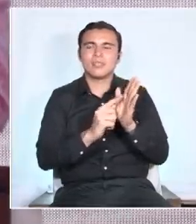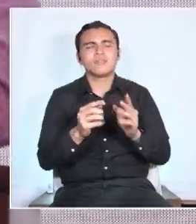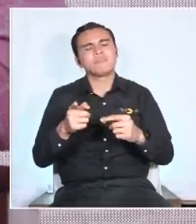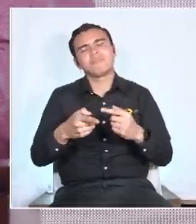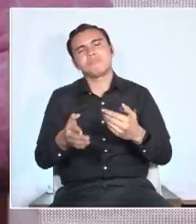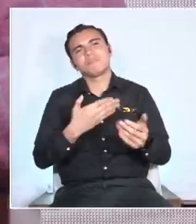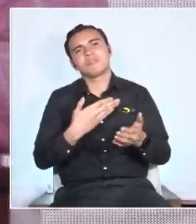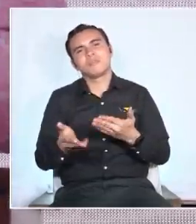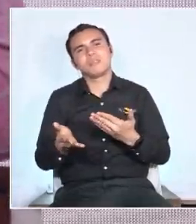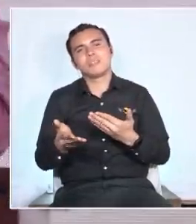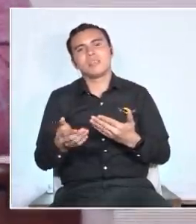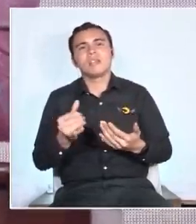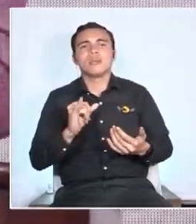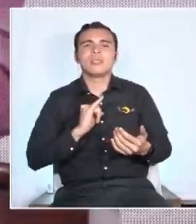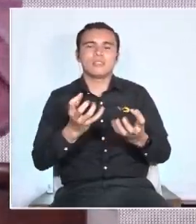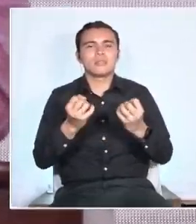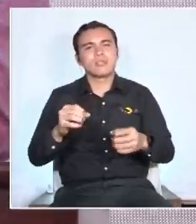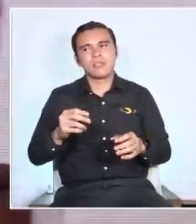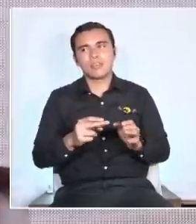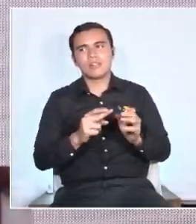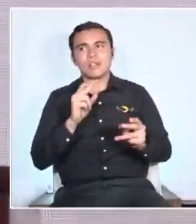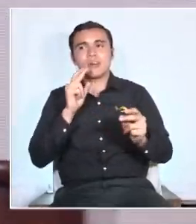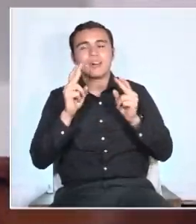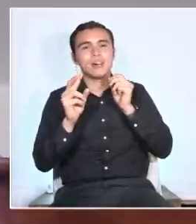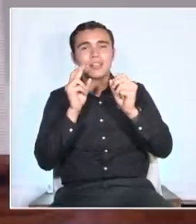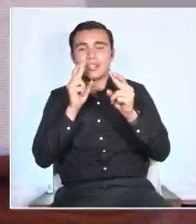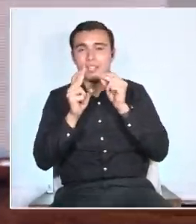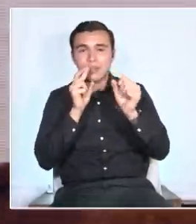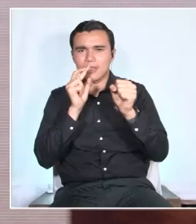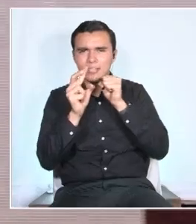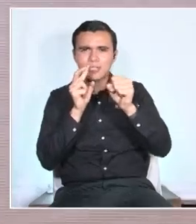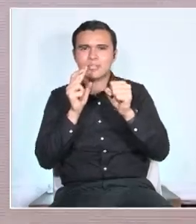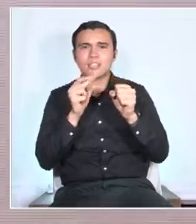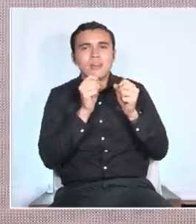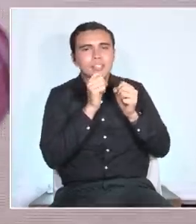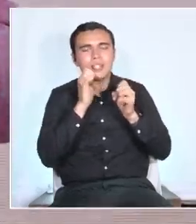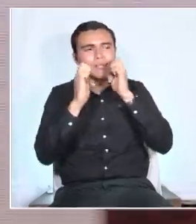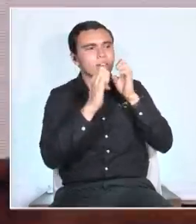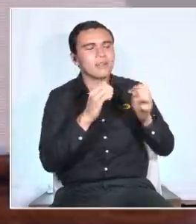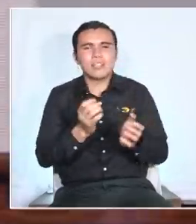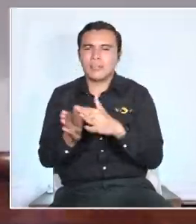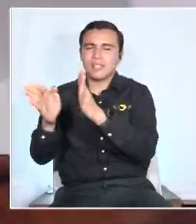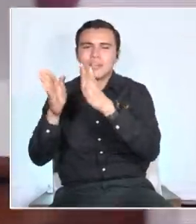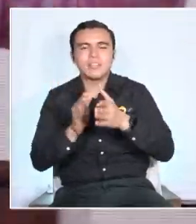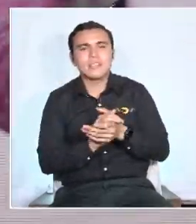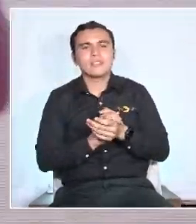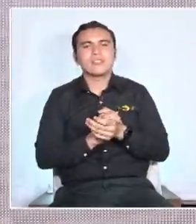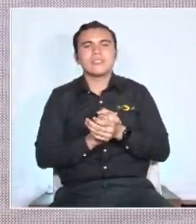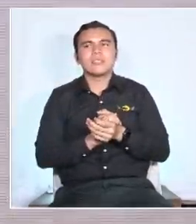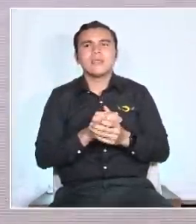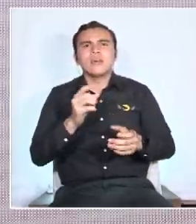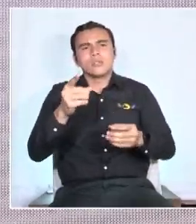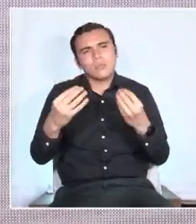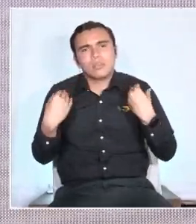importa, ahora tengo las redes, ahora vamos a evangelizar en las calles. Aleluya. ¿Qué te quiero decir con eso? Que cuando tú tienes